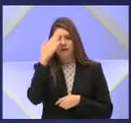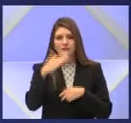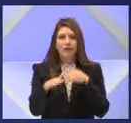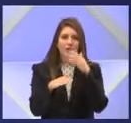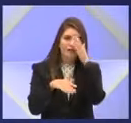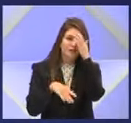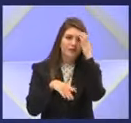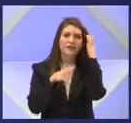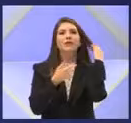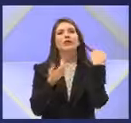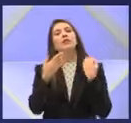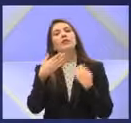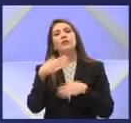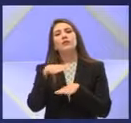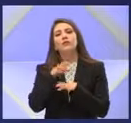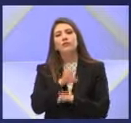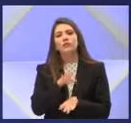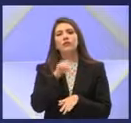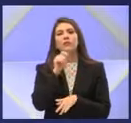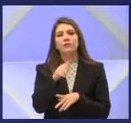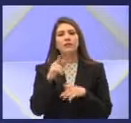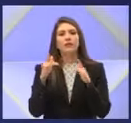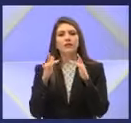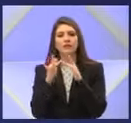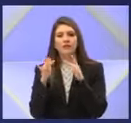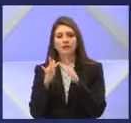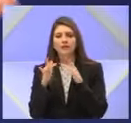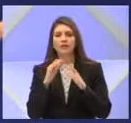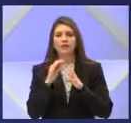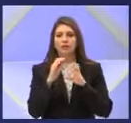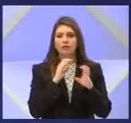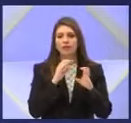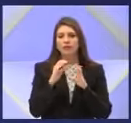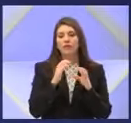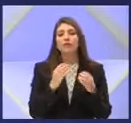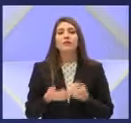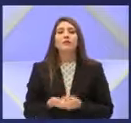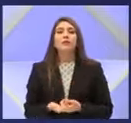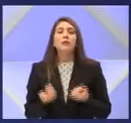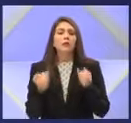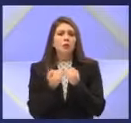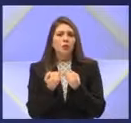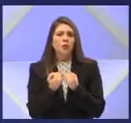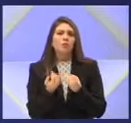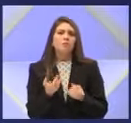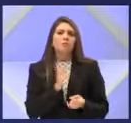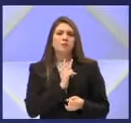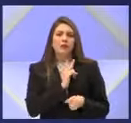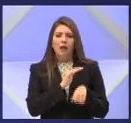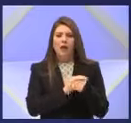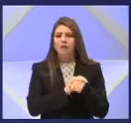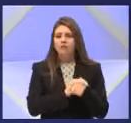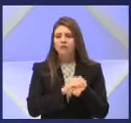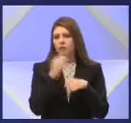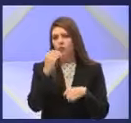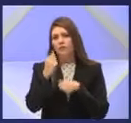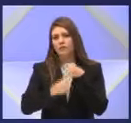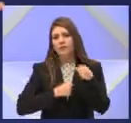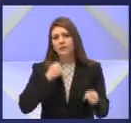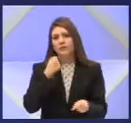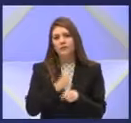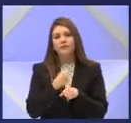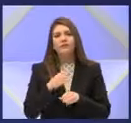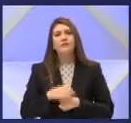en el ámbito de las telecomunicaciones y también amigos amigos míos de muchos años